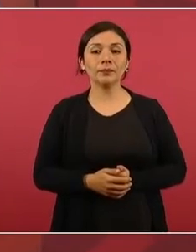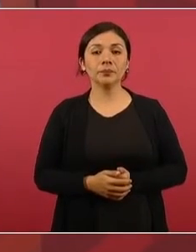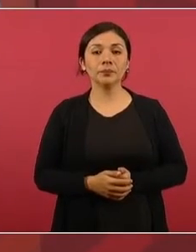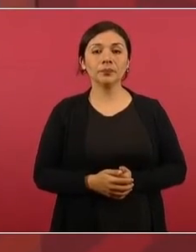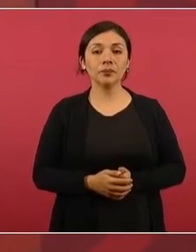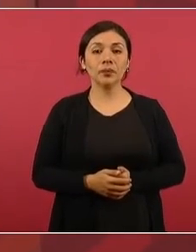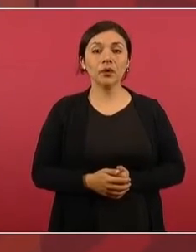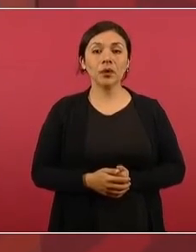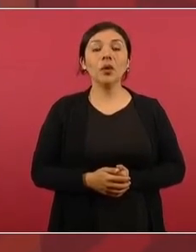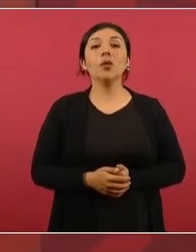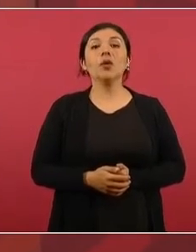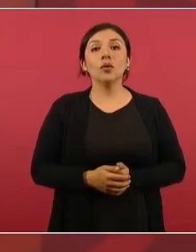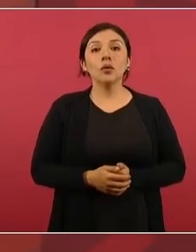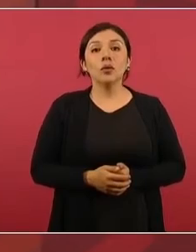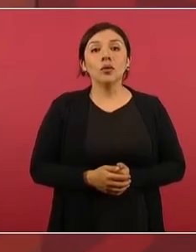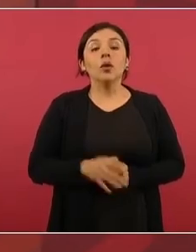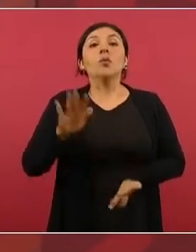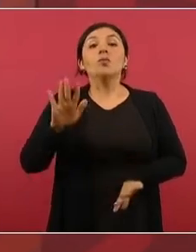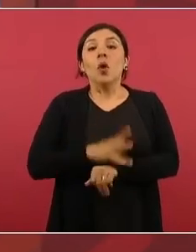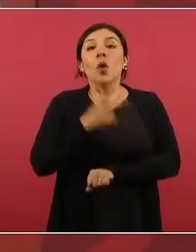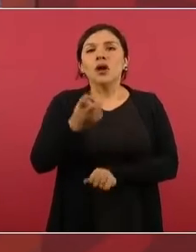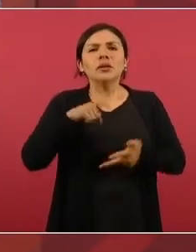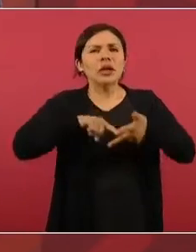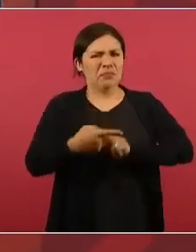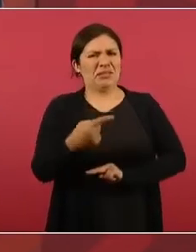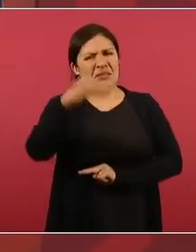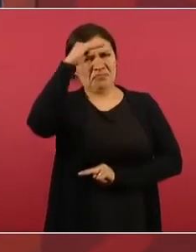Por eso se empieza a hablar del PRIAN.